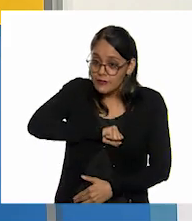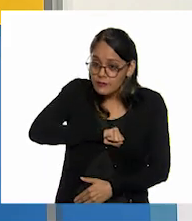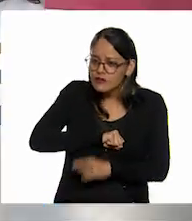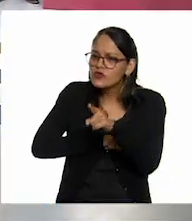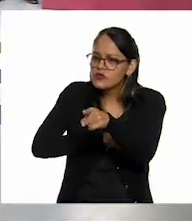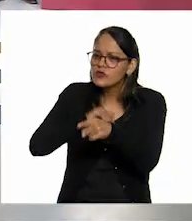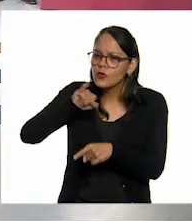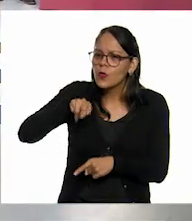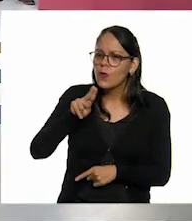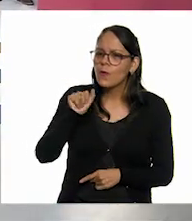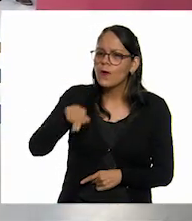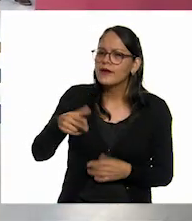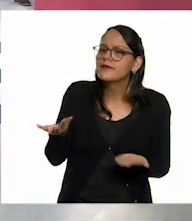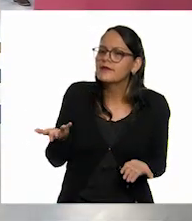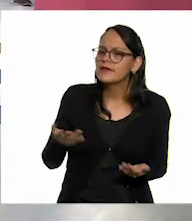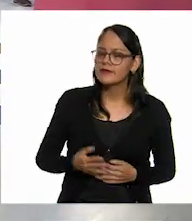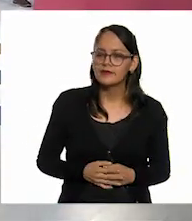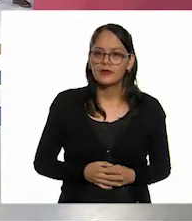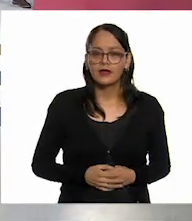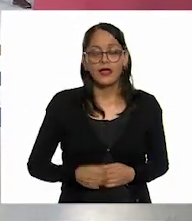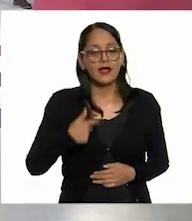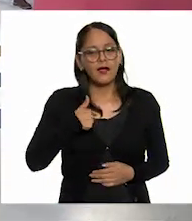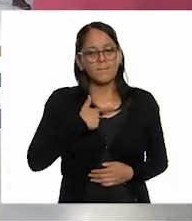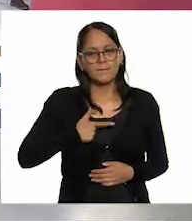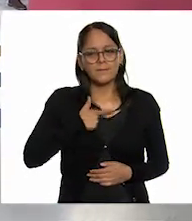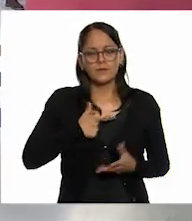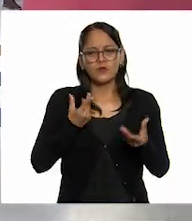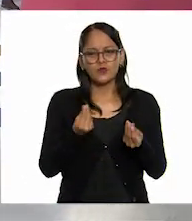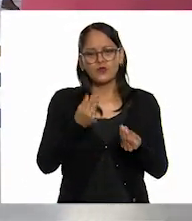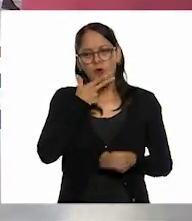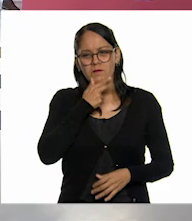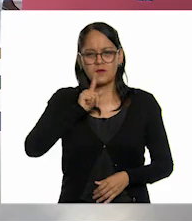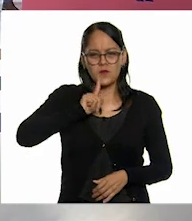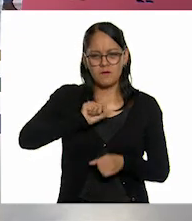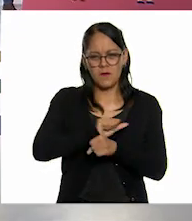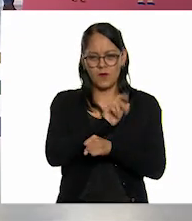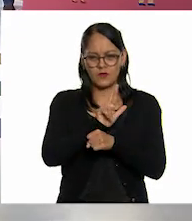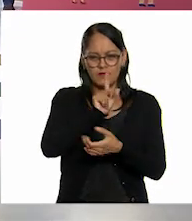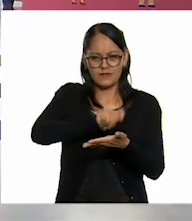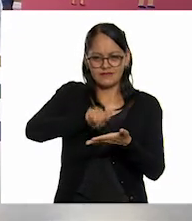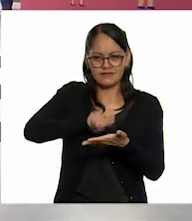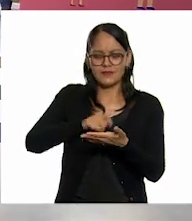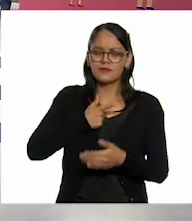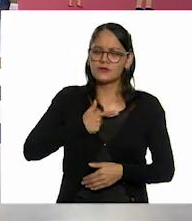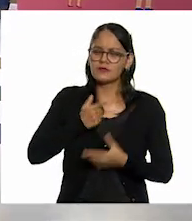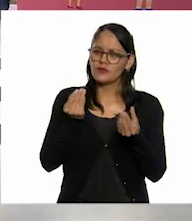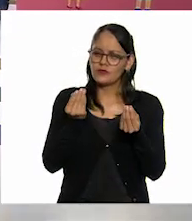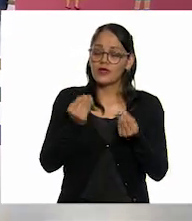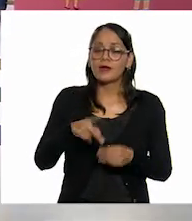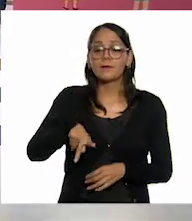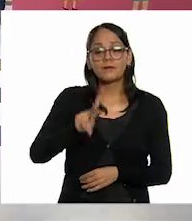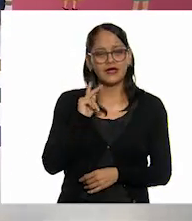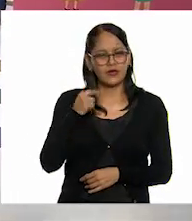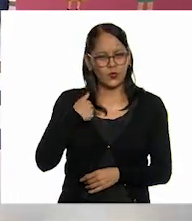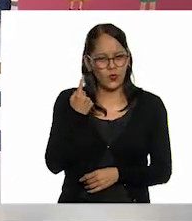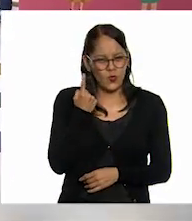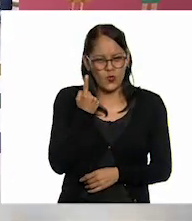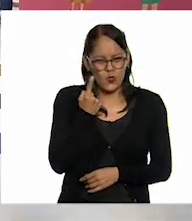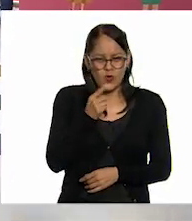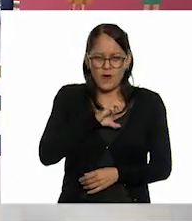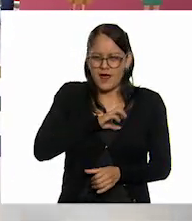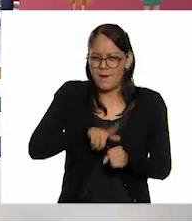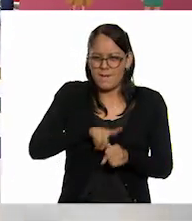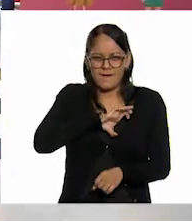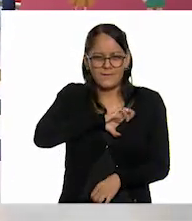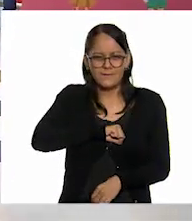particular? Uy, maestra, pues me gustan muchos escritores y escritoras, pero creo que no tengo así como que alguien en